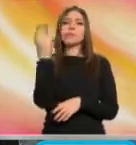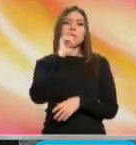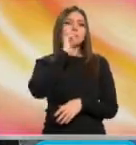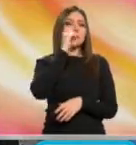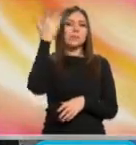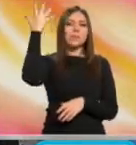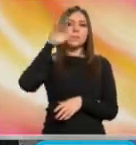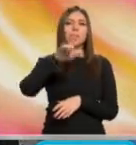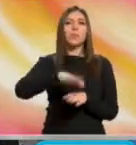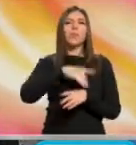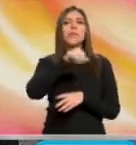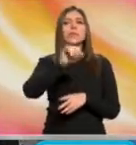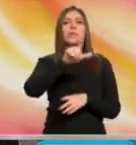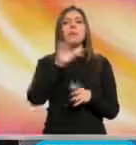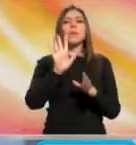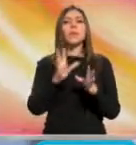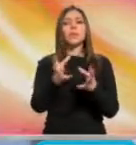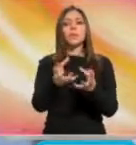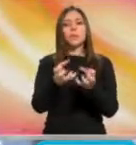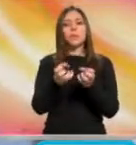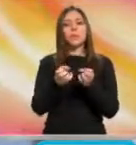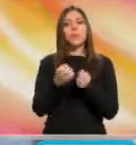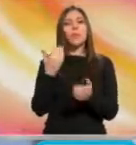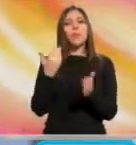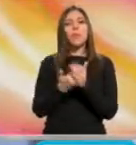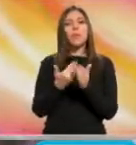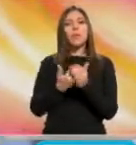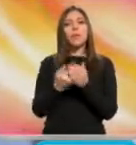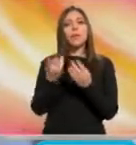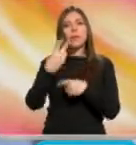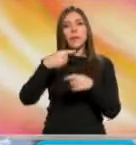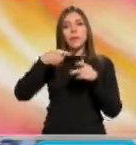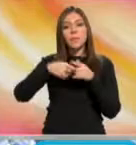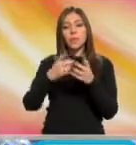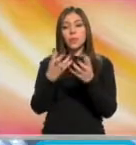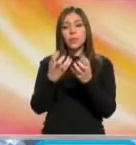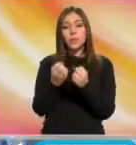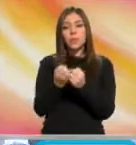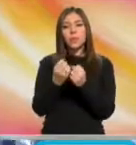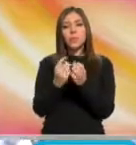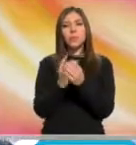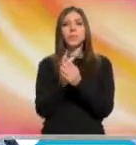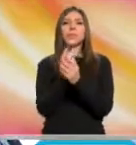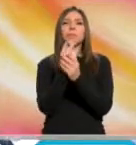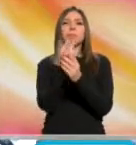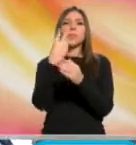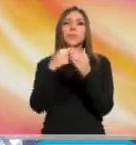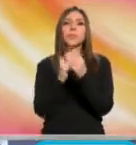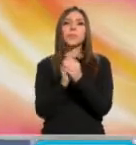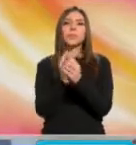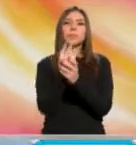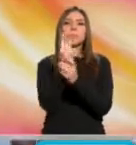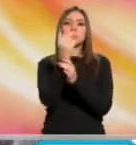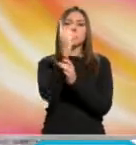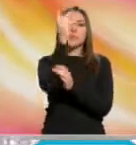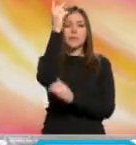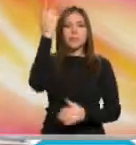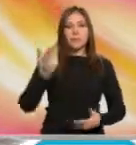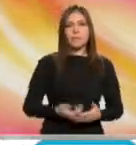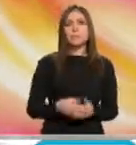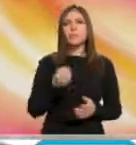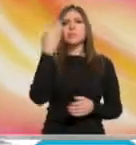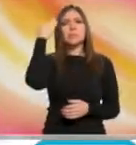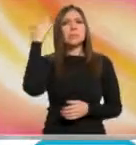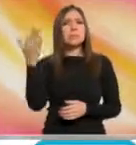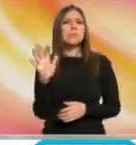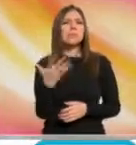la semilla absorba la humedad y empiece a germinar. Muy bien. bien. ¿Cuánto tiempo aproximadamente tardaría este proceso para Esto ver resultados? Ya está. Ya